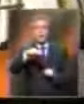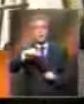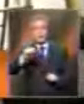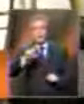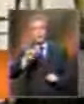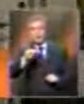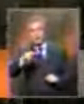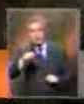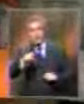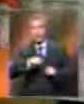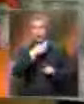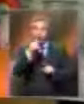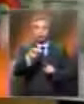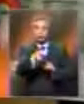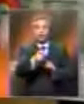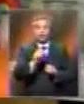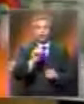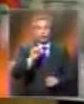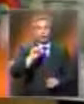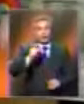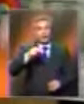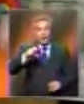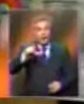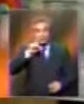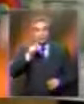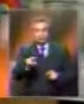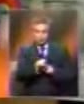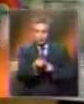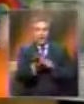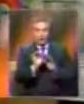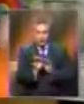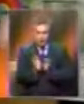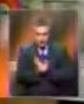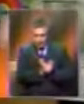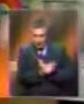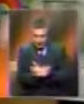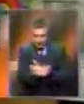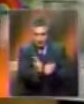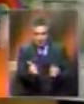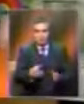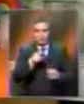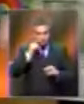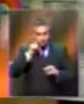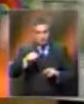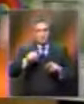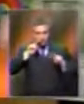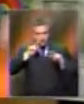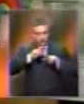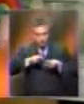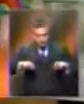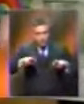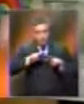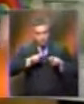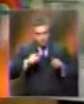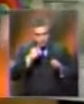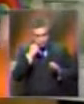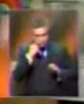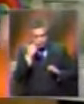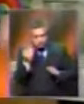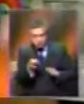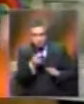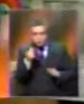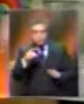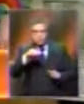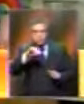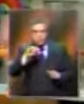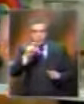guía. Solamente por ahora investigando la propiedad